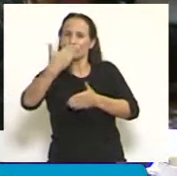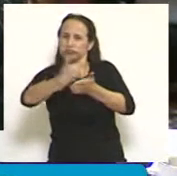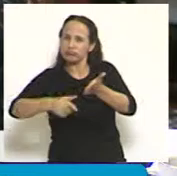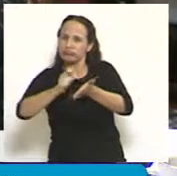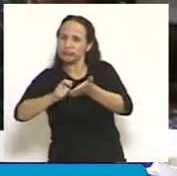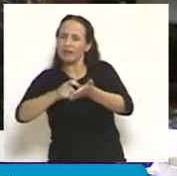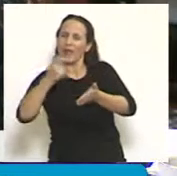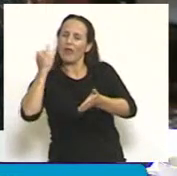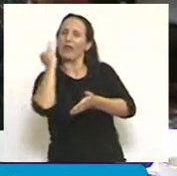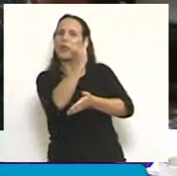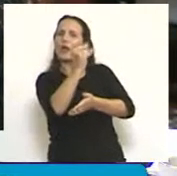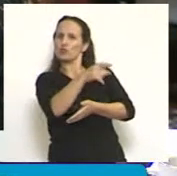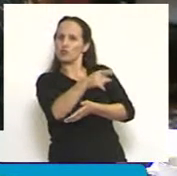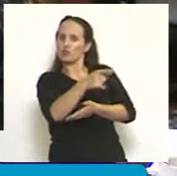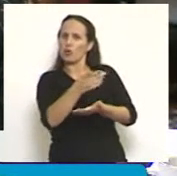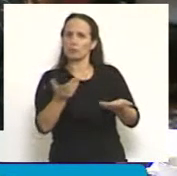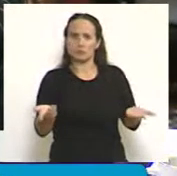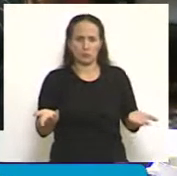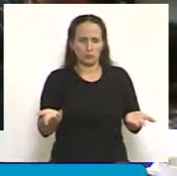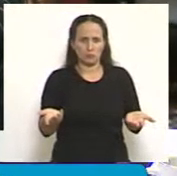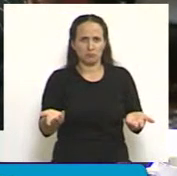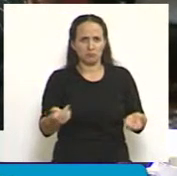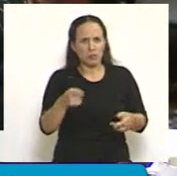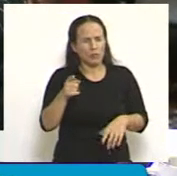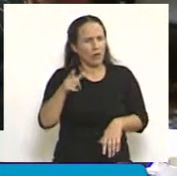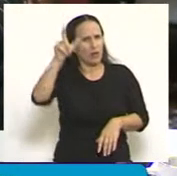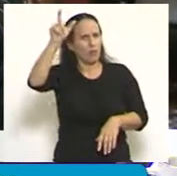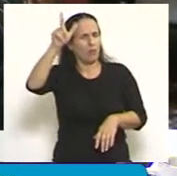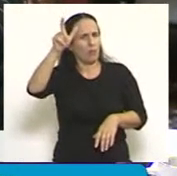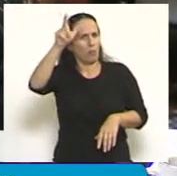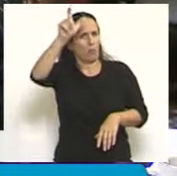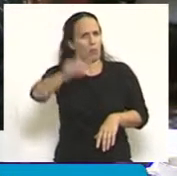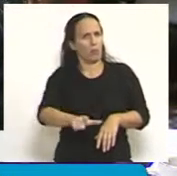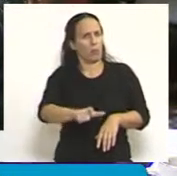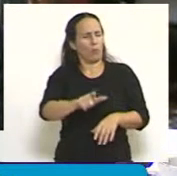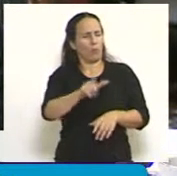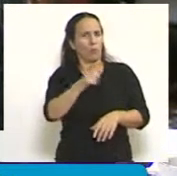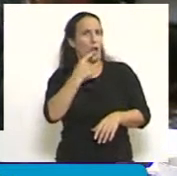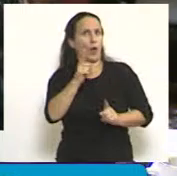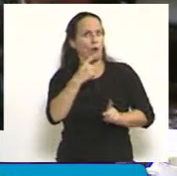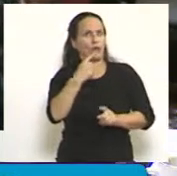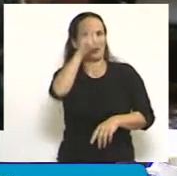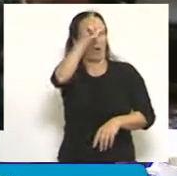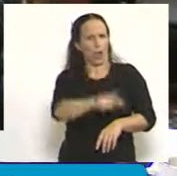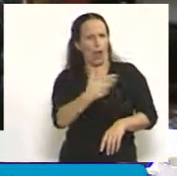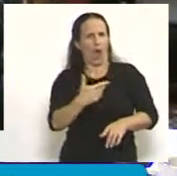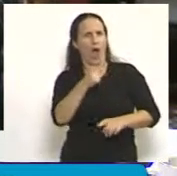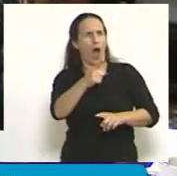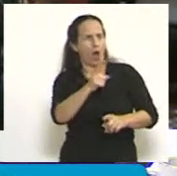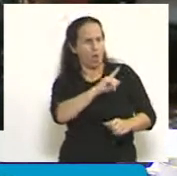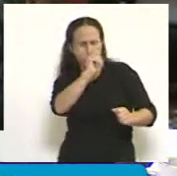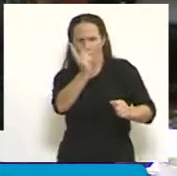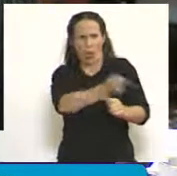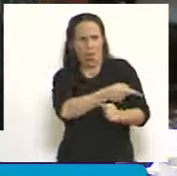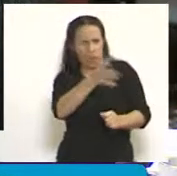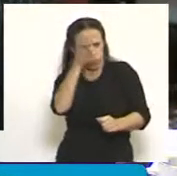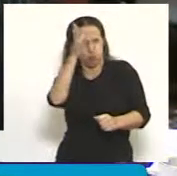núcleo, digamos así, de la erosión está puesto no en el Ministerio Público Fiscal,